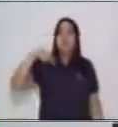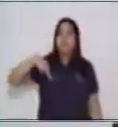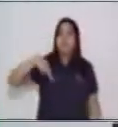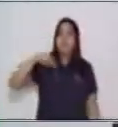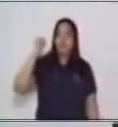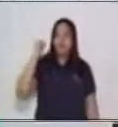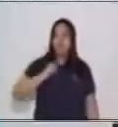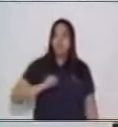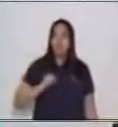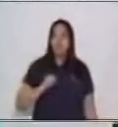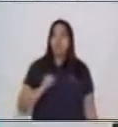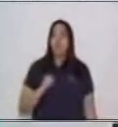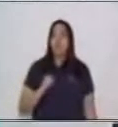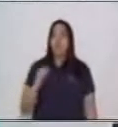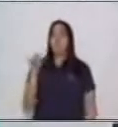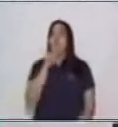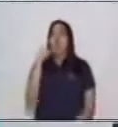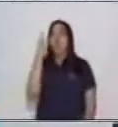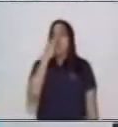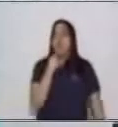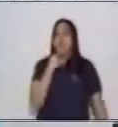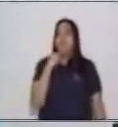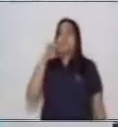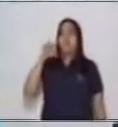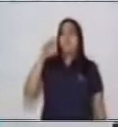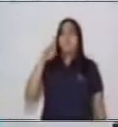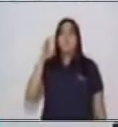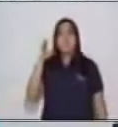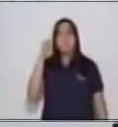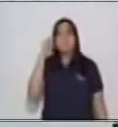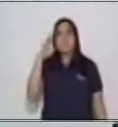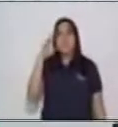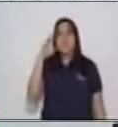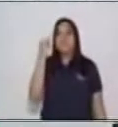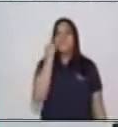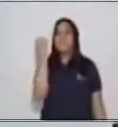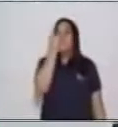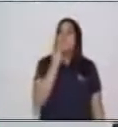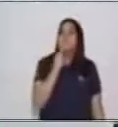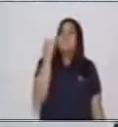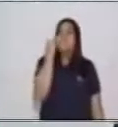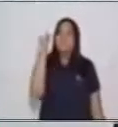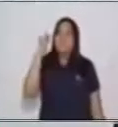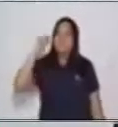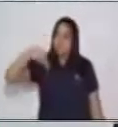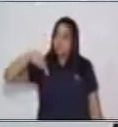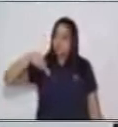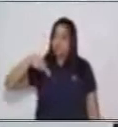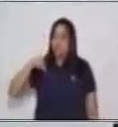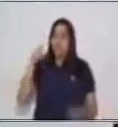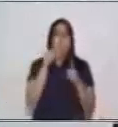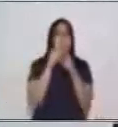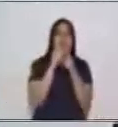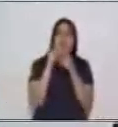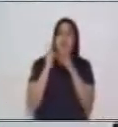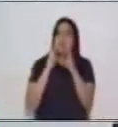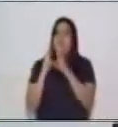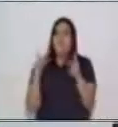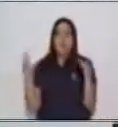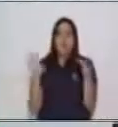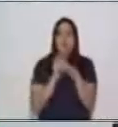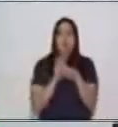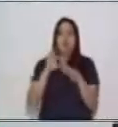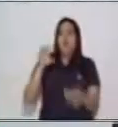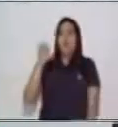sivo. Precisión, otra palabra que se relaciona, es preciso y está dentro de